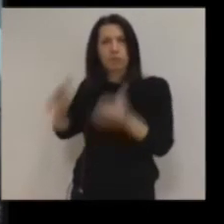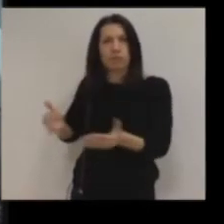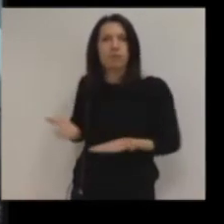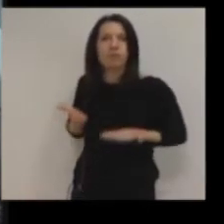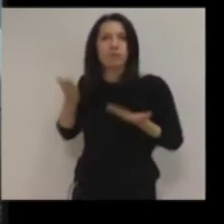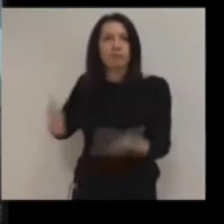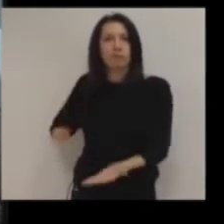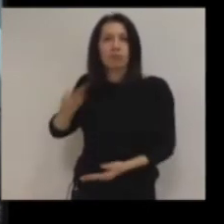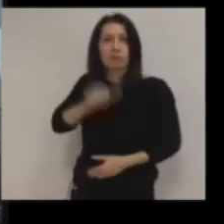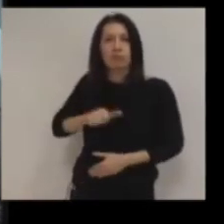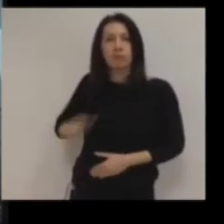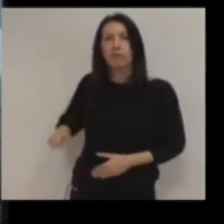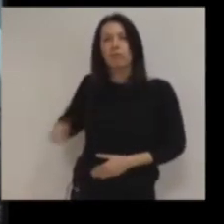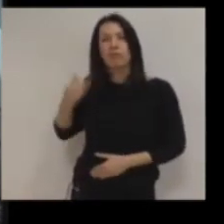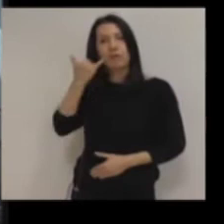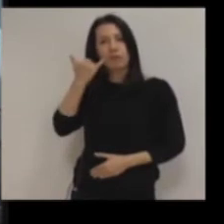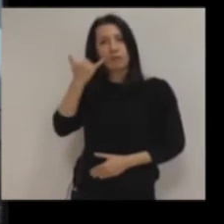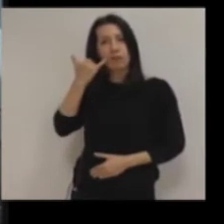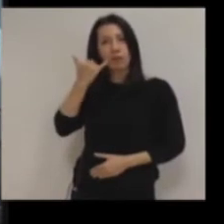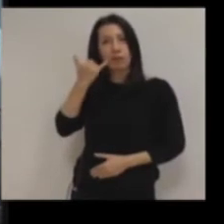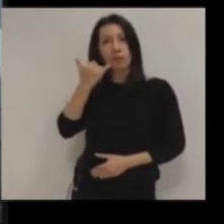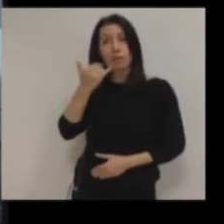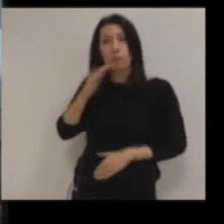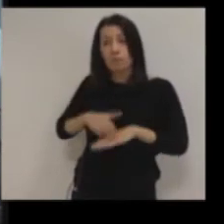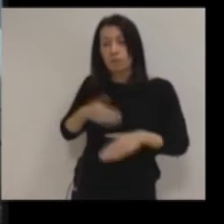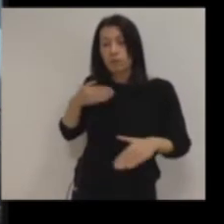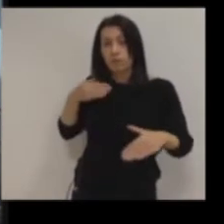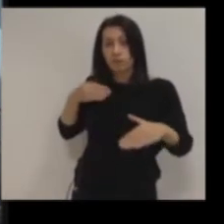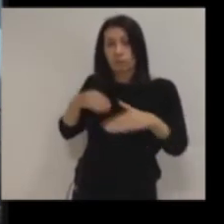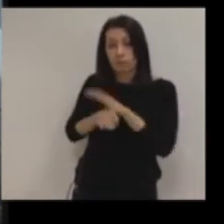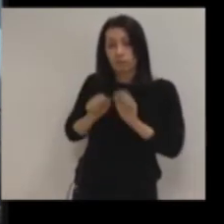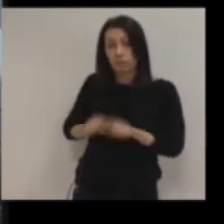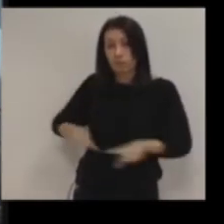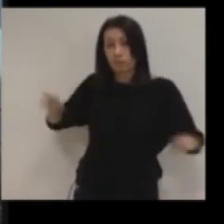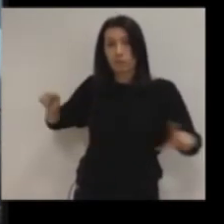asistir a personas por teléfono para entrar en una página